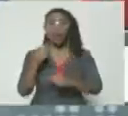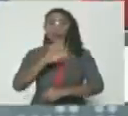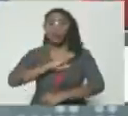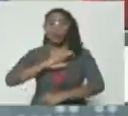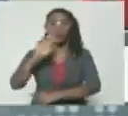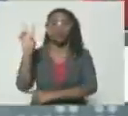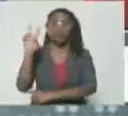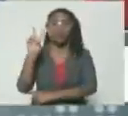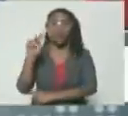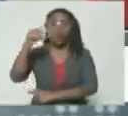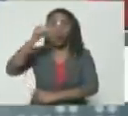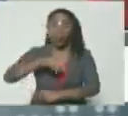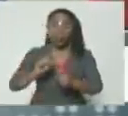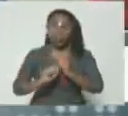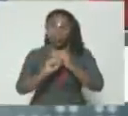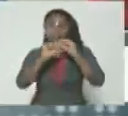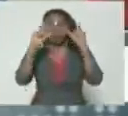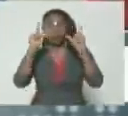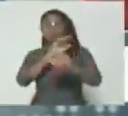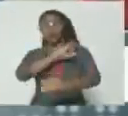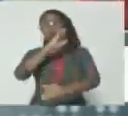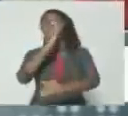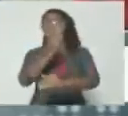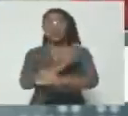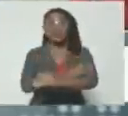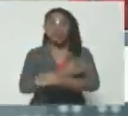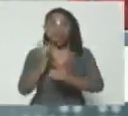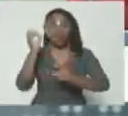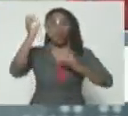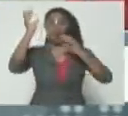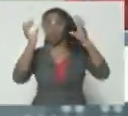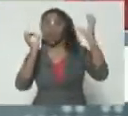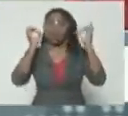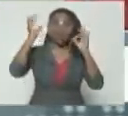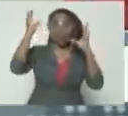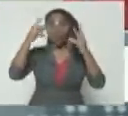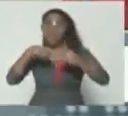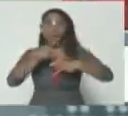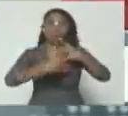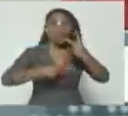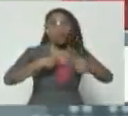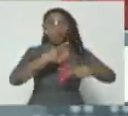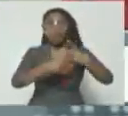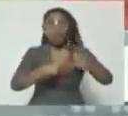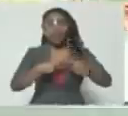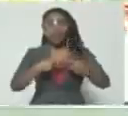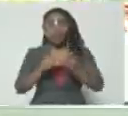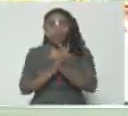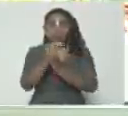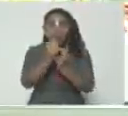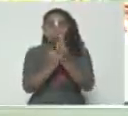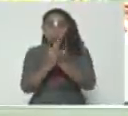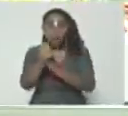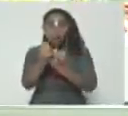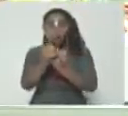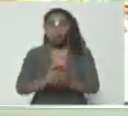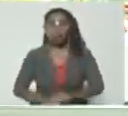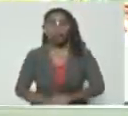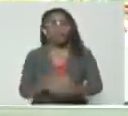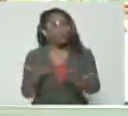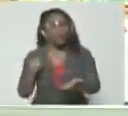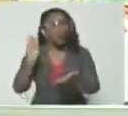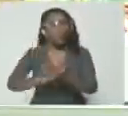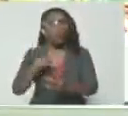Venezuela. Hoy ha despertado una fuerza creativa, creadora, productiva, emprendedora, que